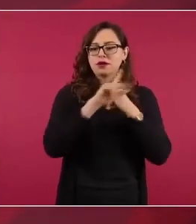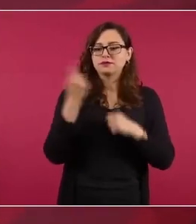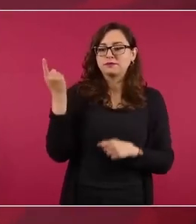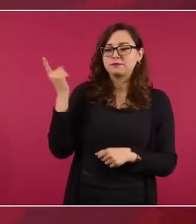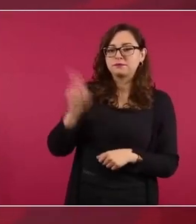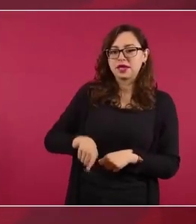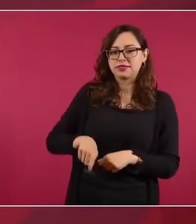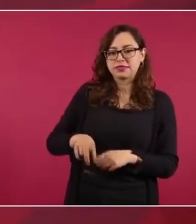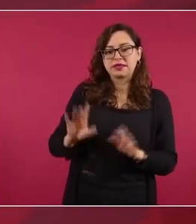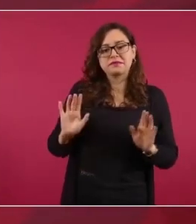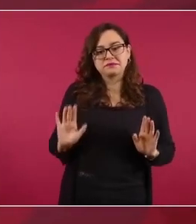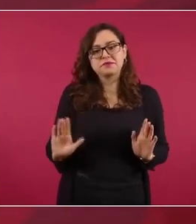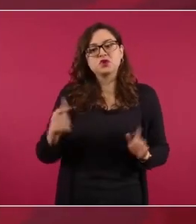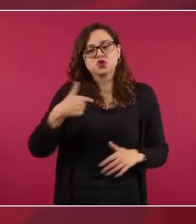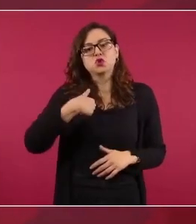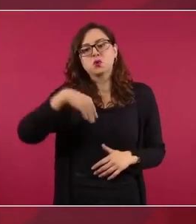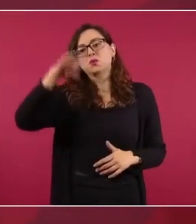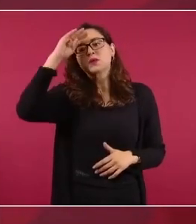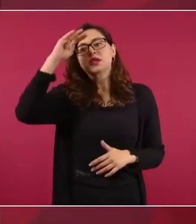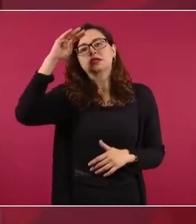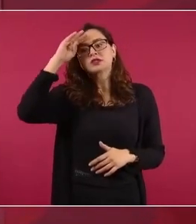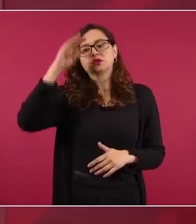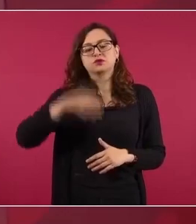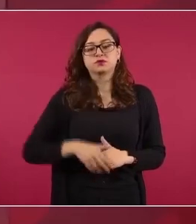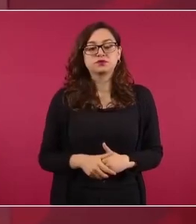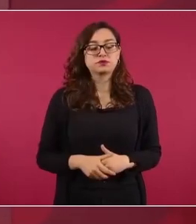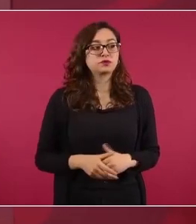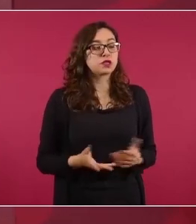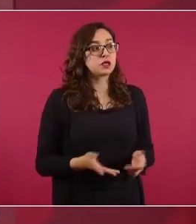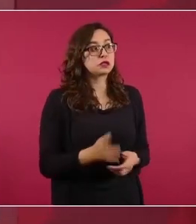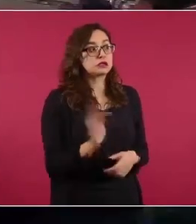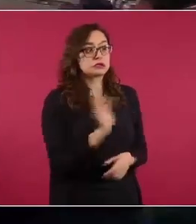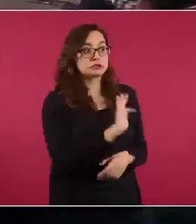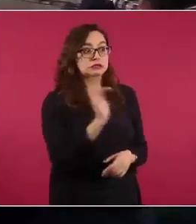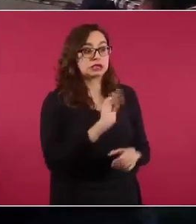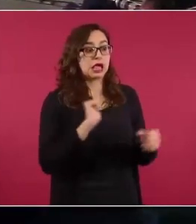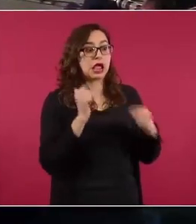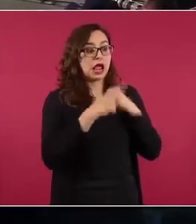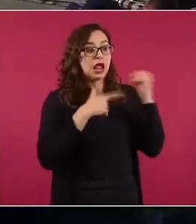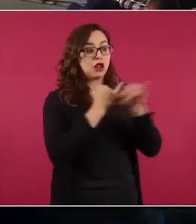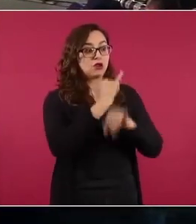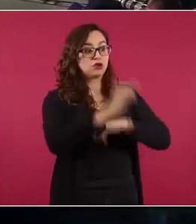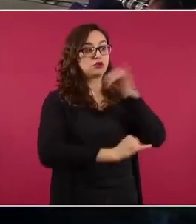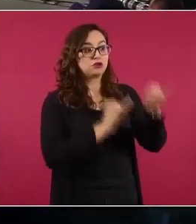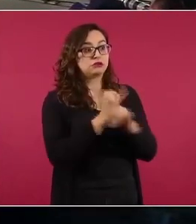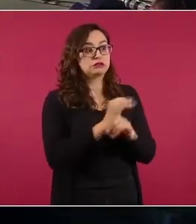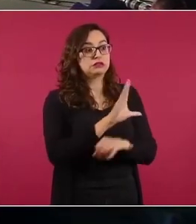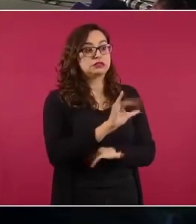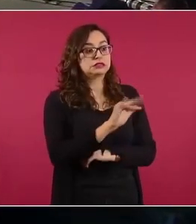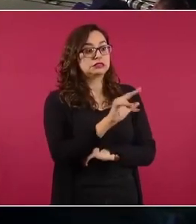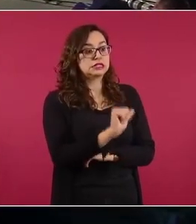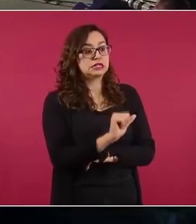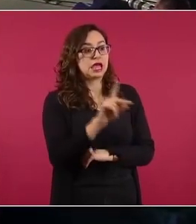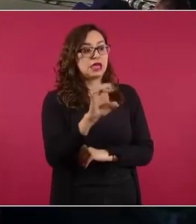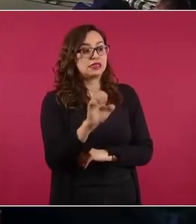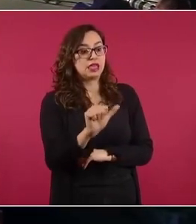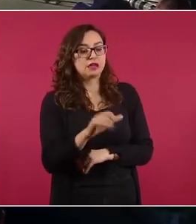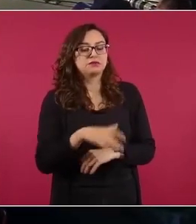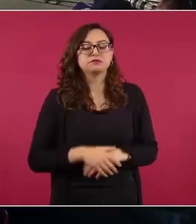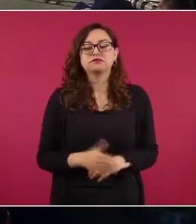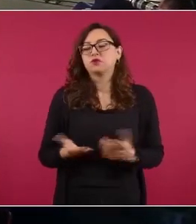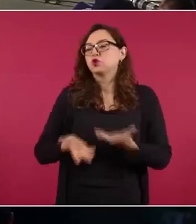de México. Acerca de la información que no es nacional, que no es nacional y